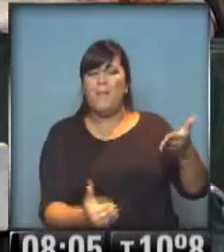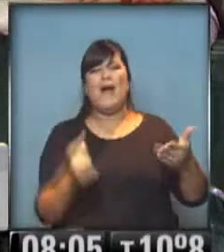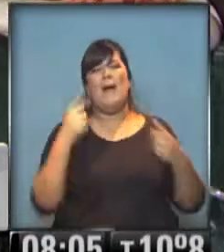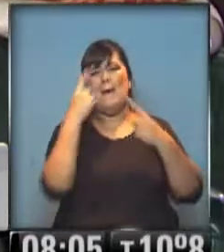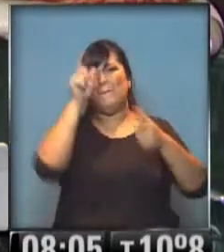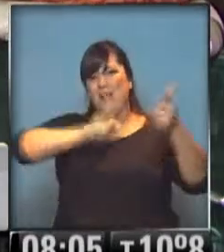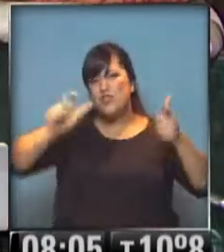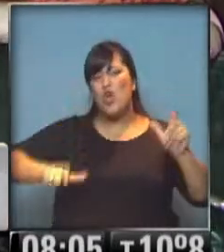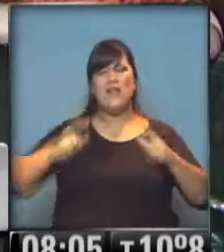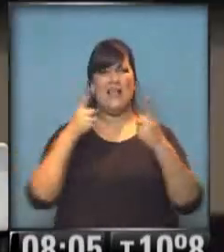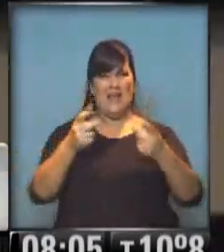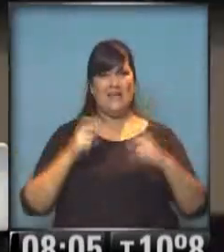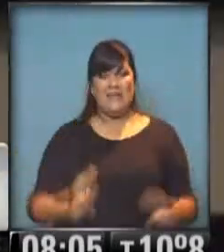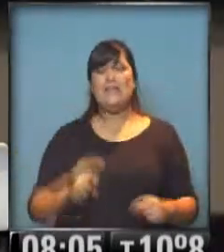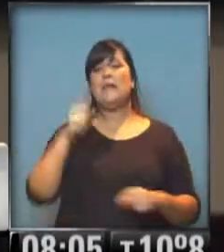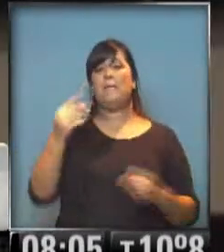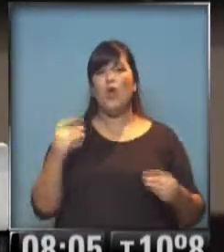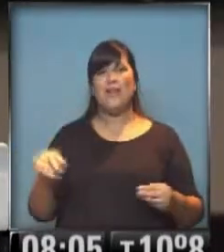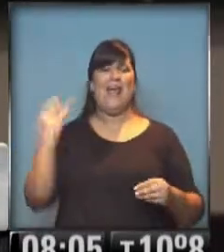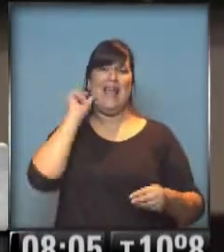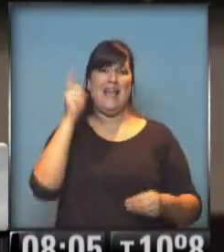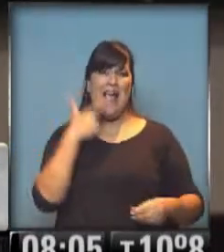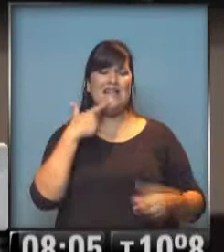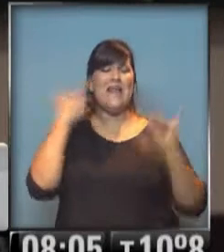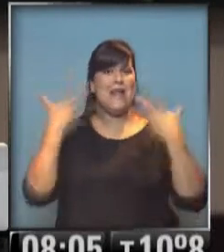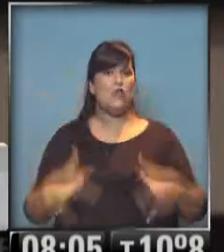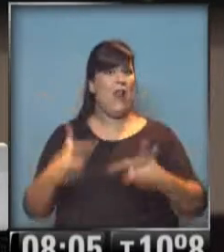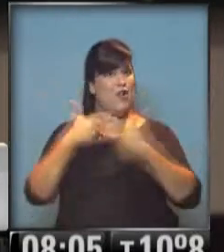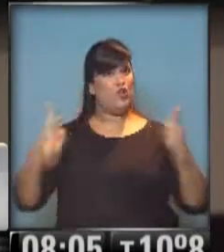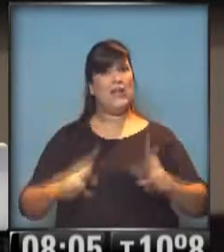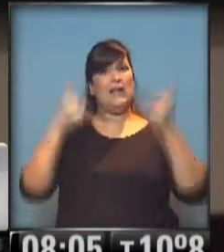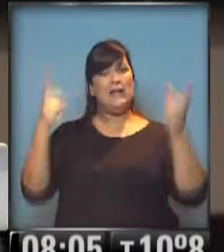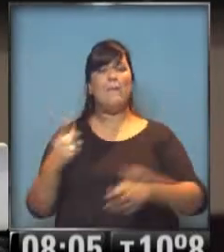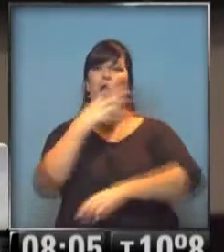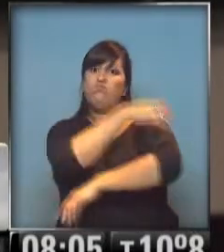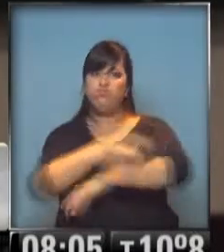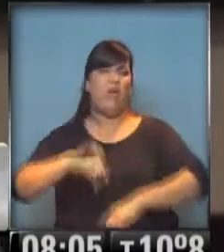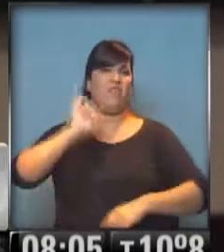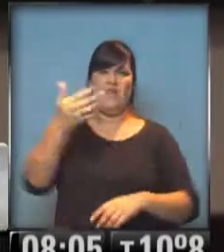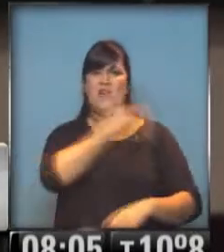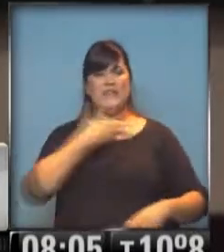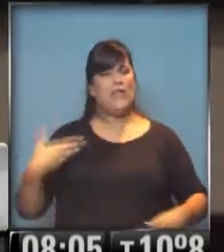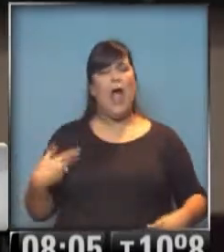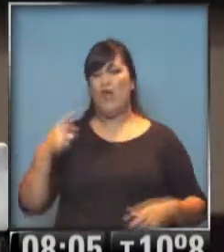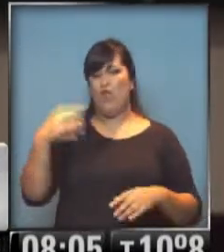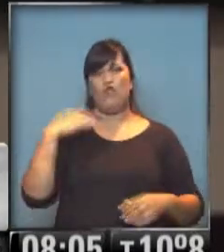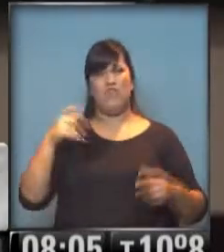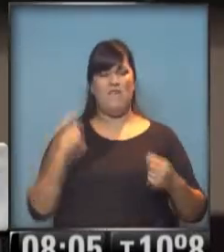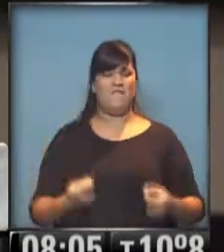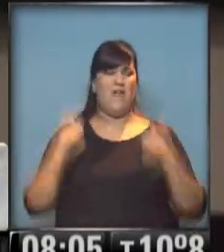no tengan gas natural y además por la condición económica y social merezcan un subsidio del estado son dos millones y medio de hogares